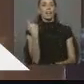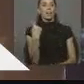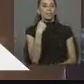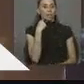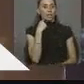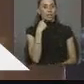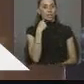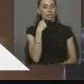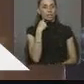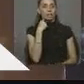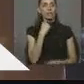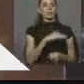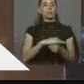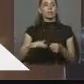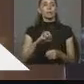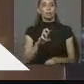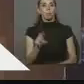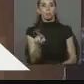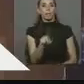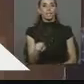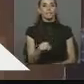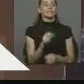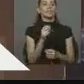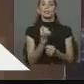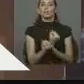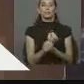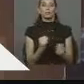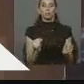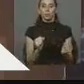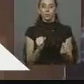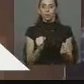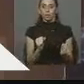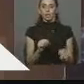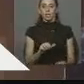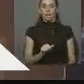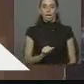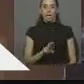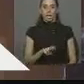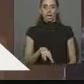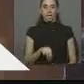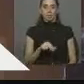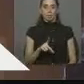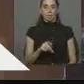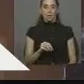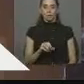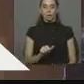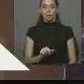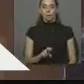del Partido Socialista, no había manera de que... Y Armando Arancibia,